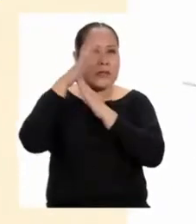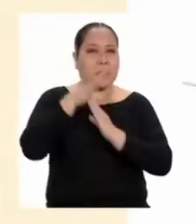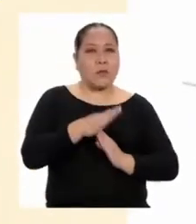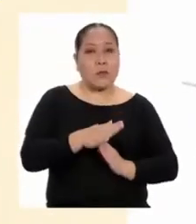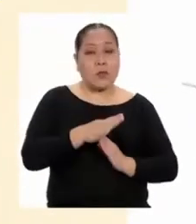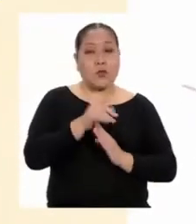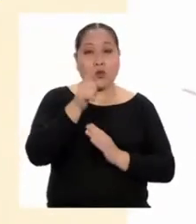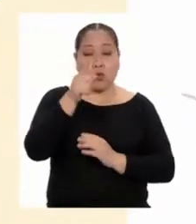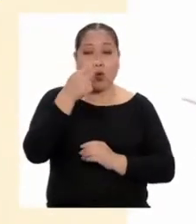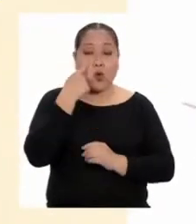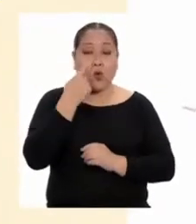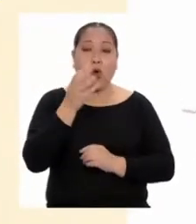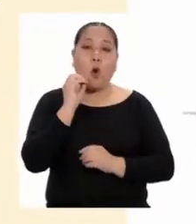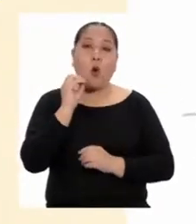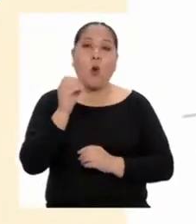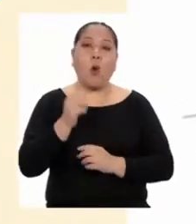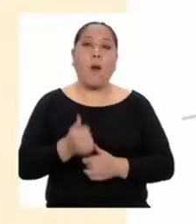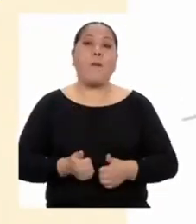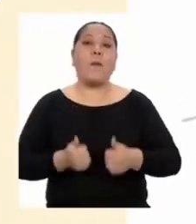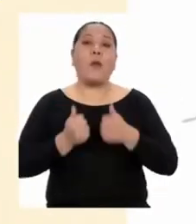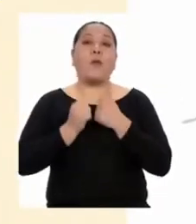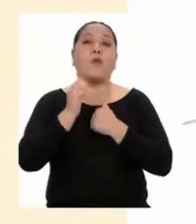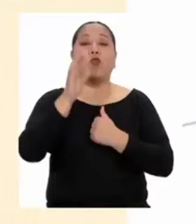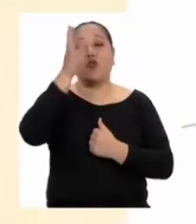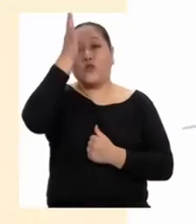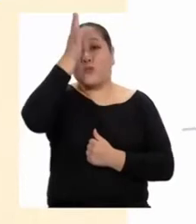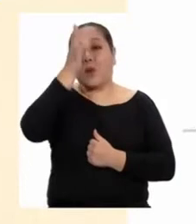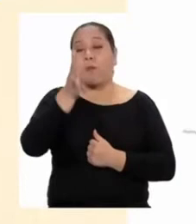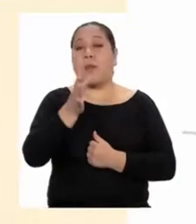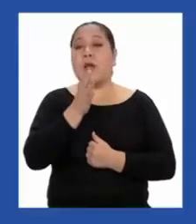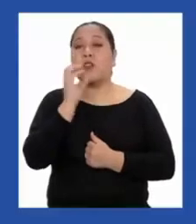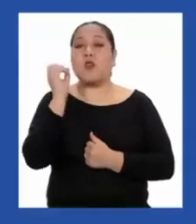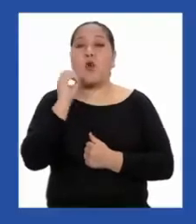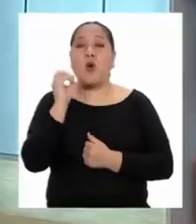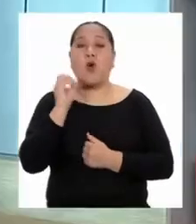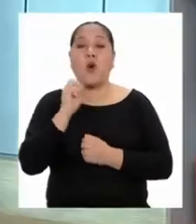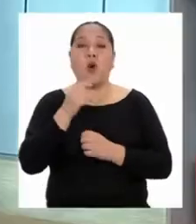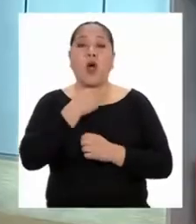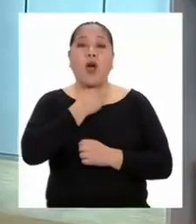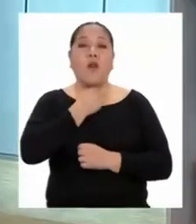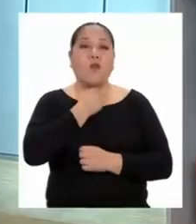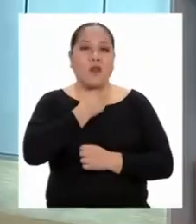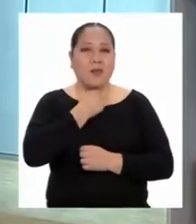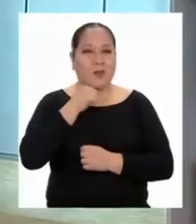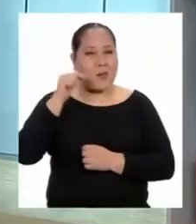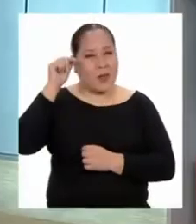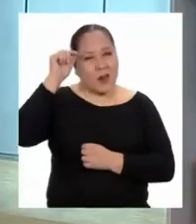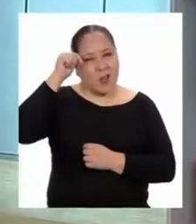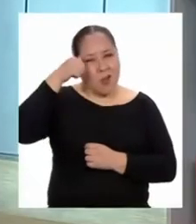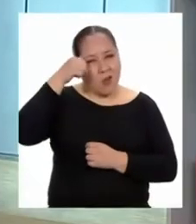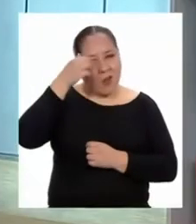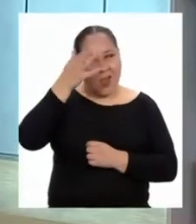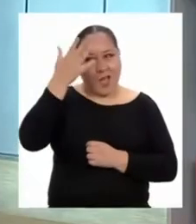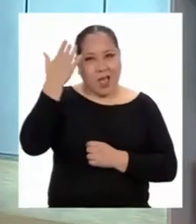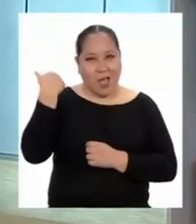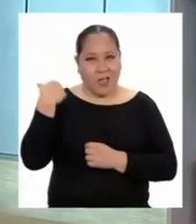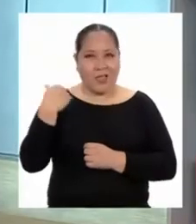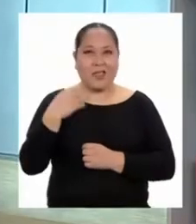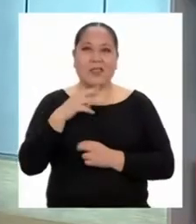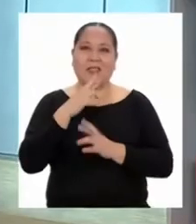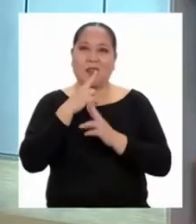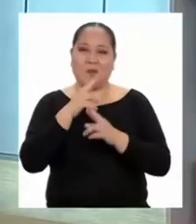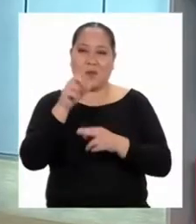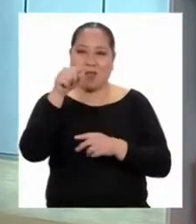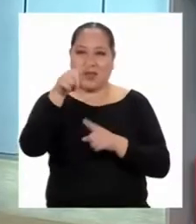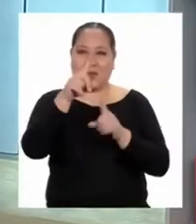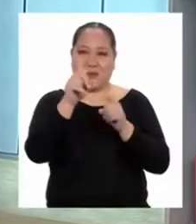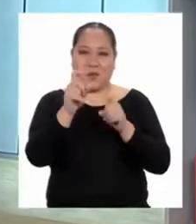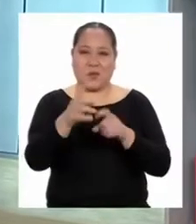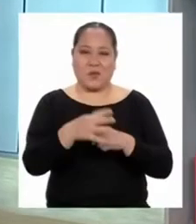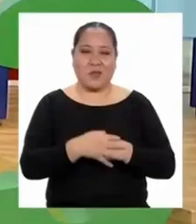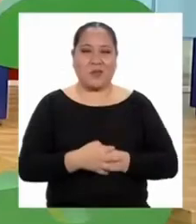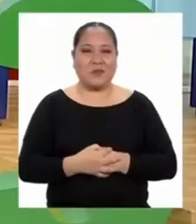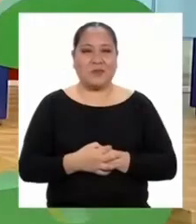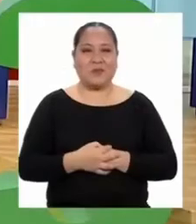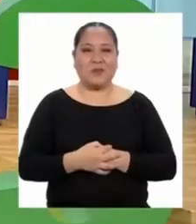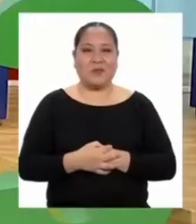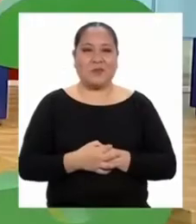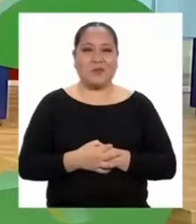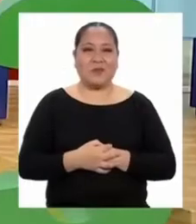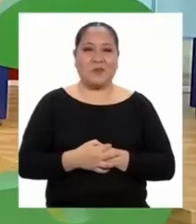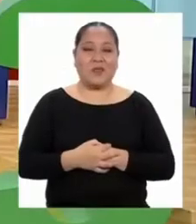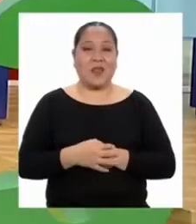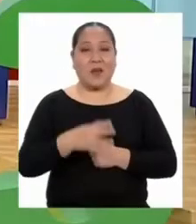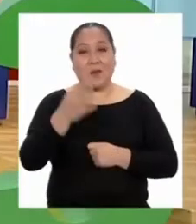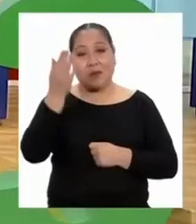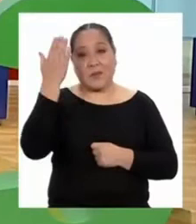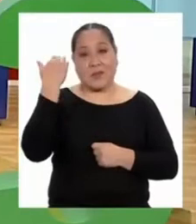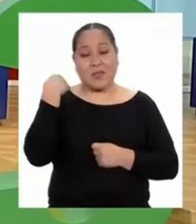abuelos? Vamos a hacer juntos un pequeño recordatorio antes de responder a la pregunta. ¿Les parece? La otra